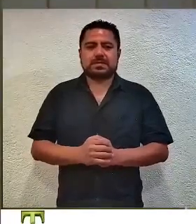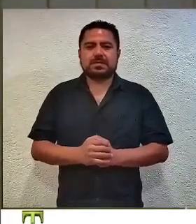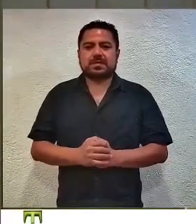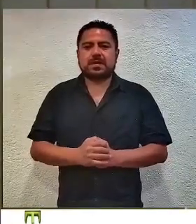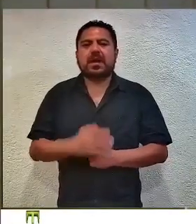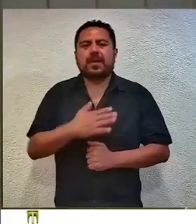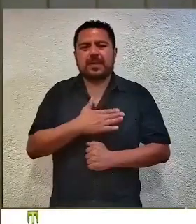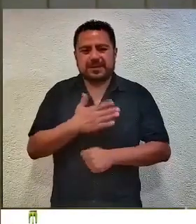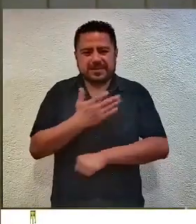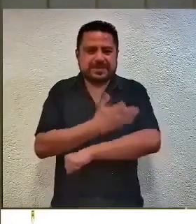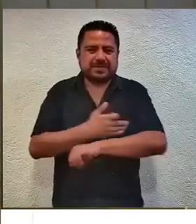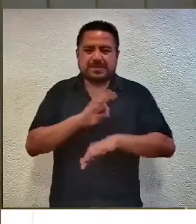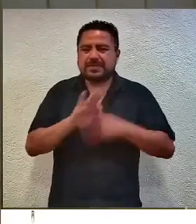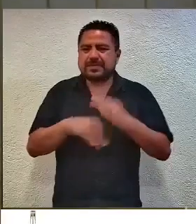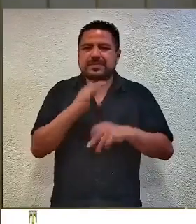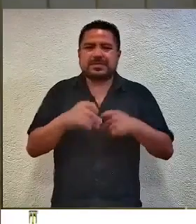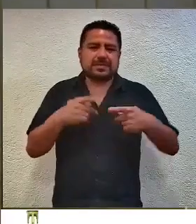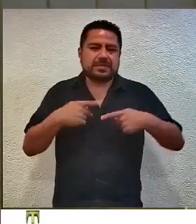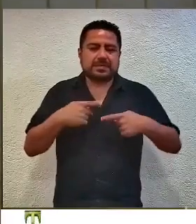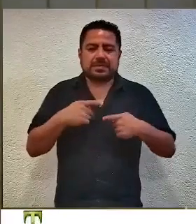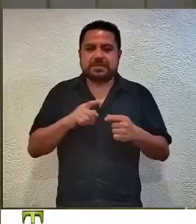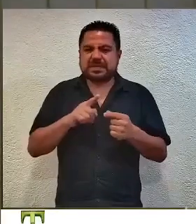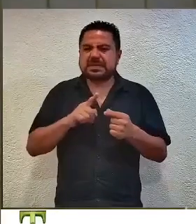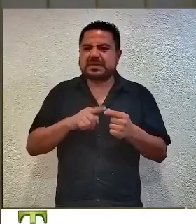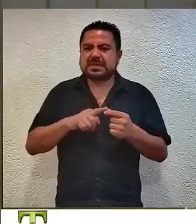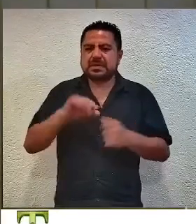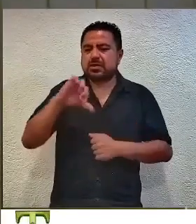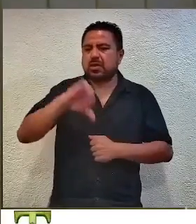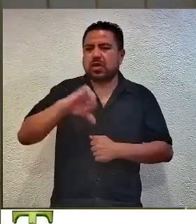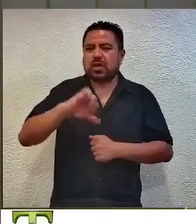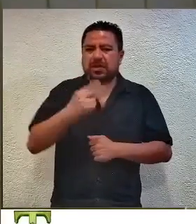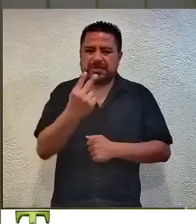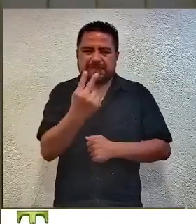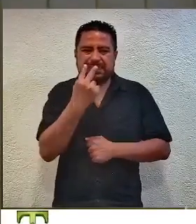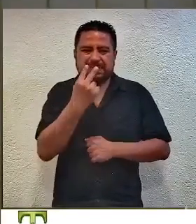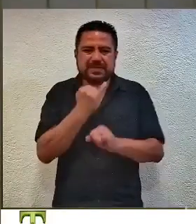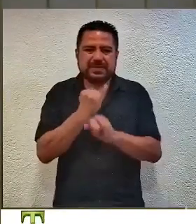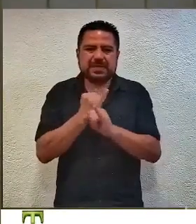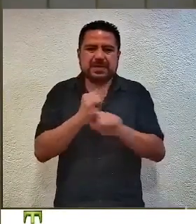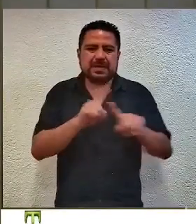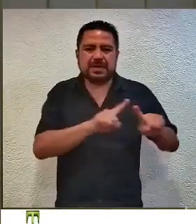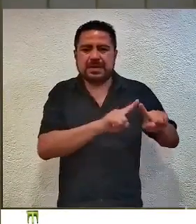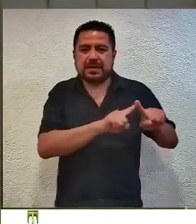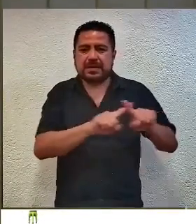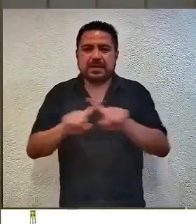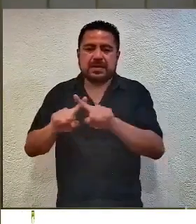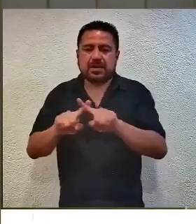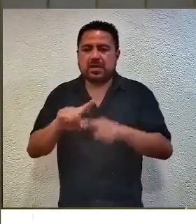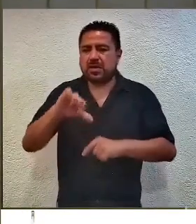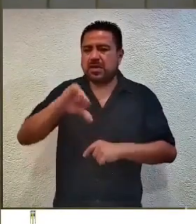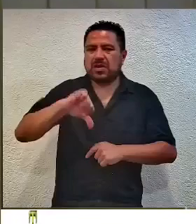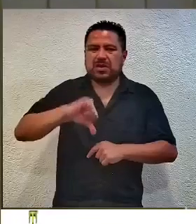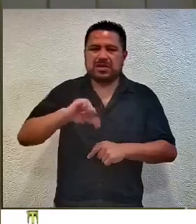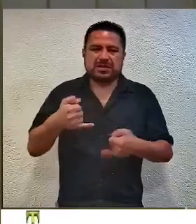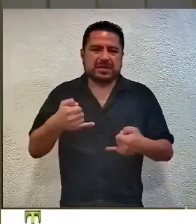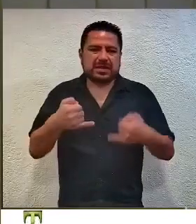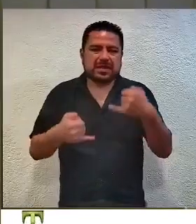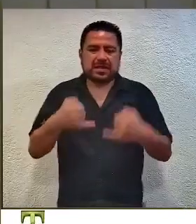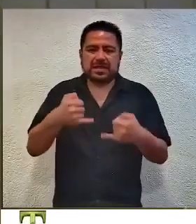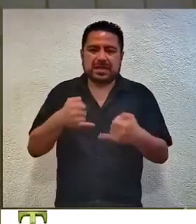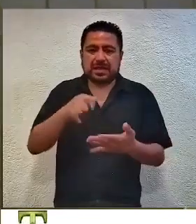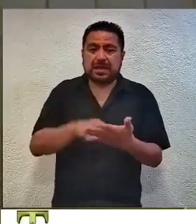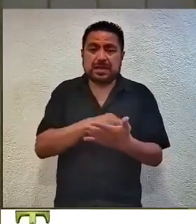Buenas tardes a todas y a todos, a quienes nos siguen a través de las plataformas digitales de este Tribunal Electoral.